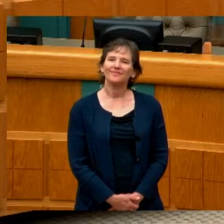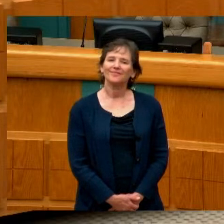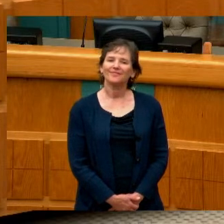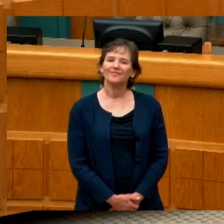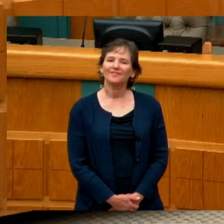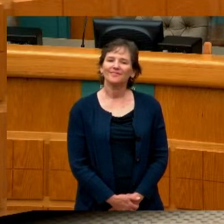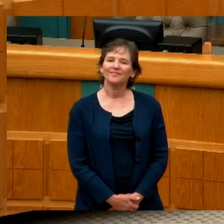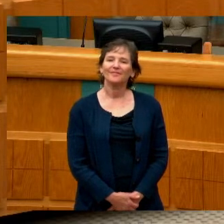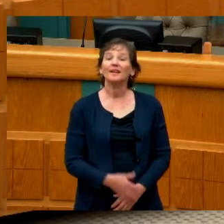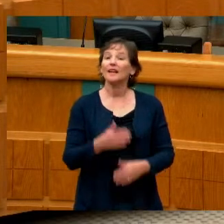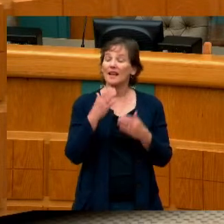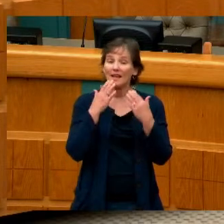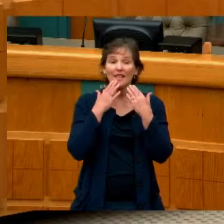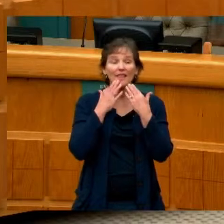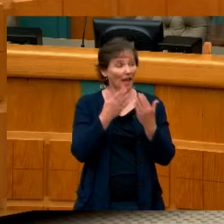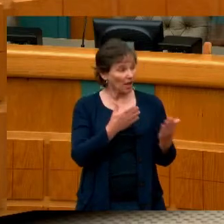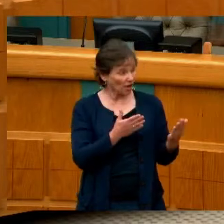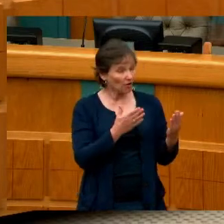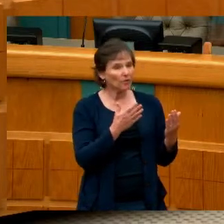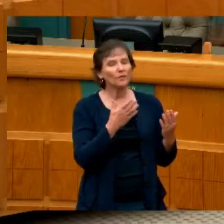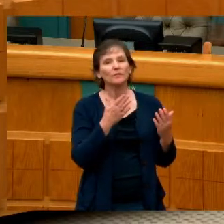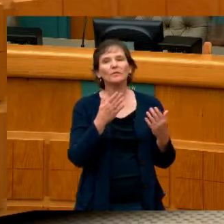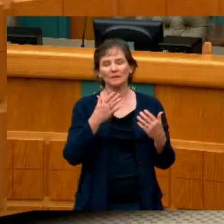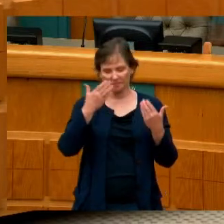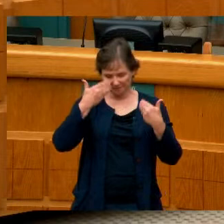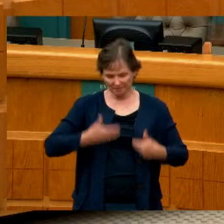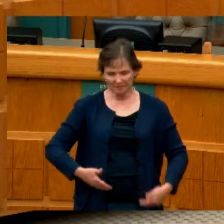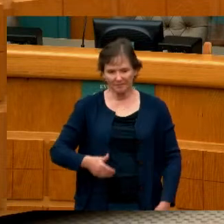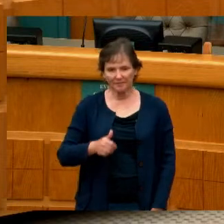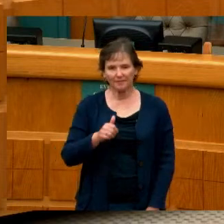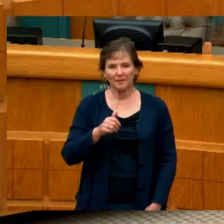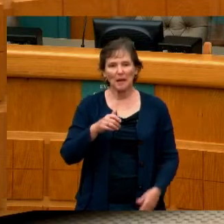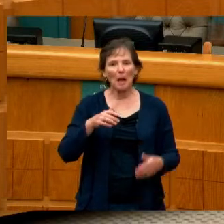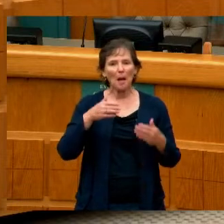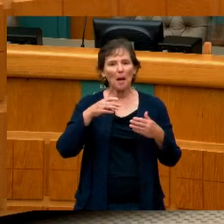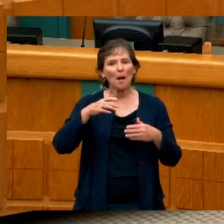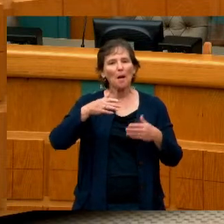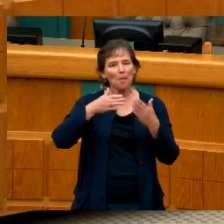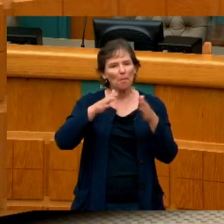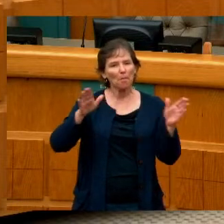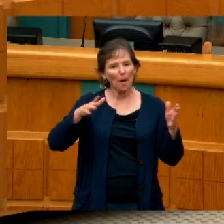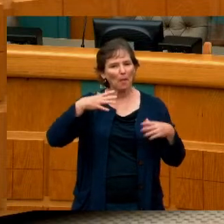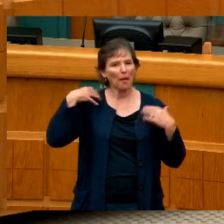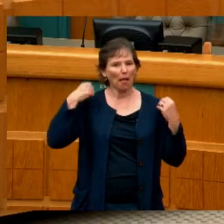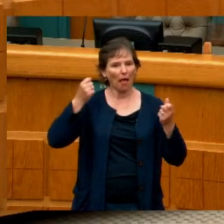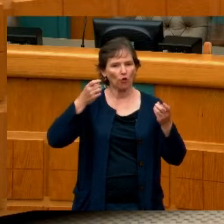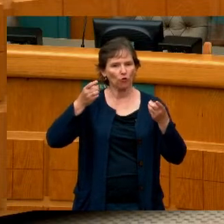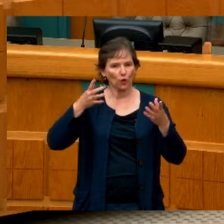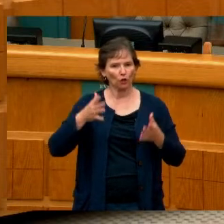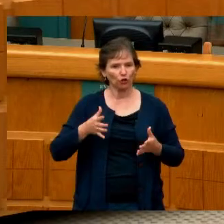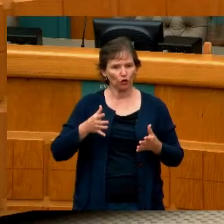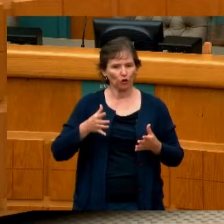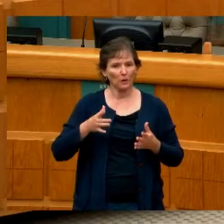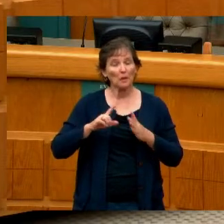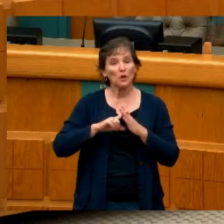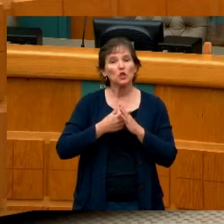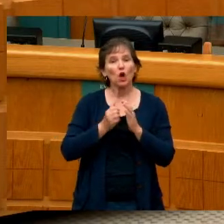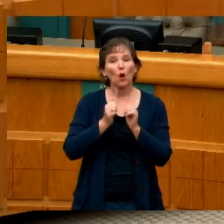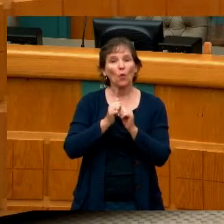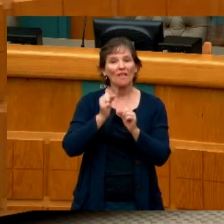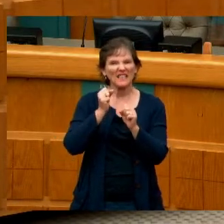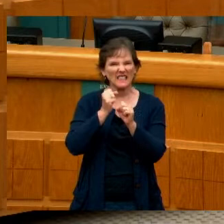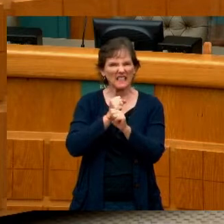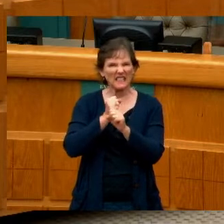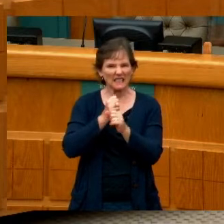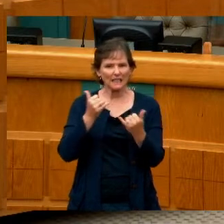sobrellevar esta situación. Ahora la directora del Departamento de Salud Pública, Annette Rodríguez, nos va a dar su reporte. Thank you. Annette Rodriguez,